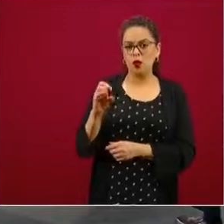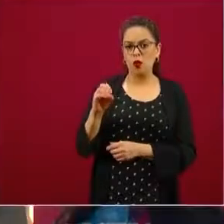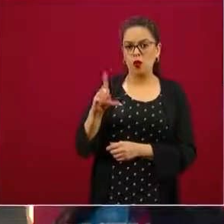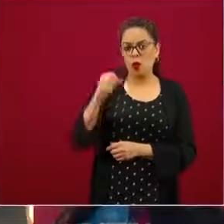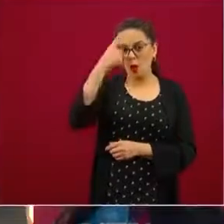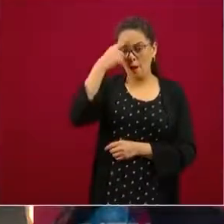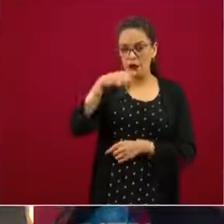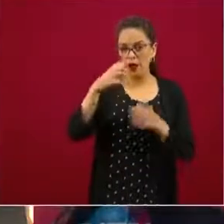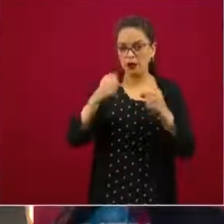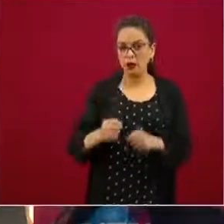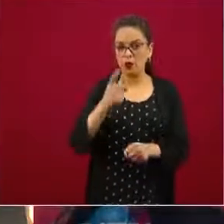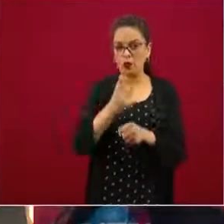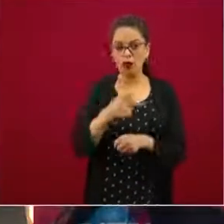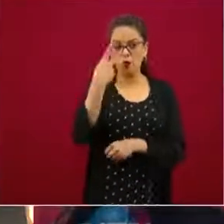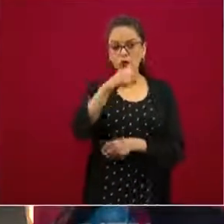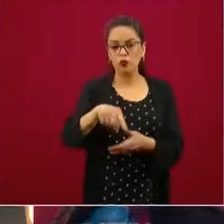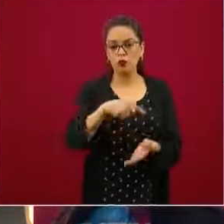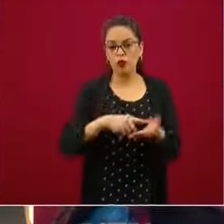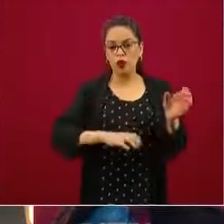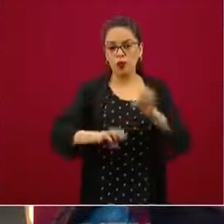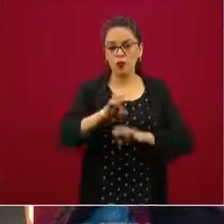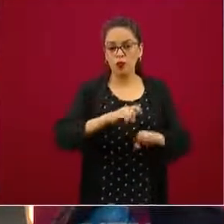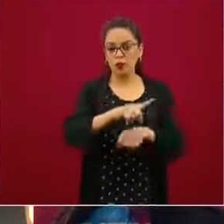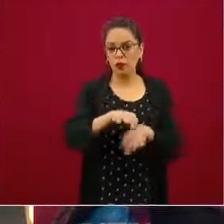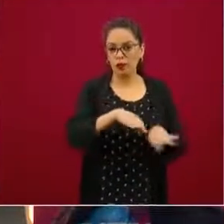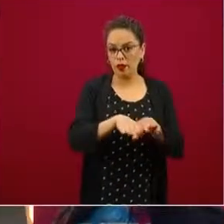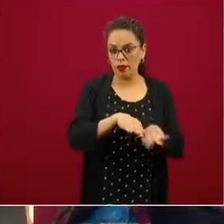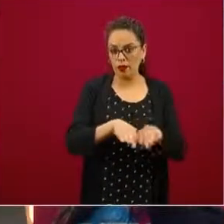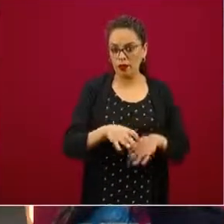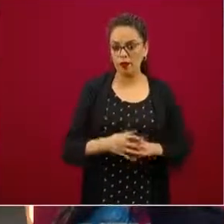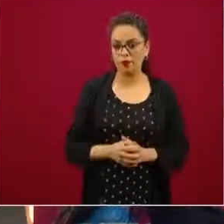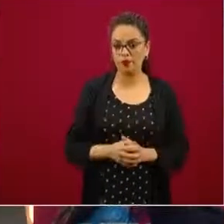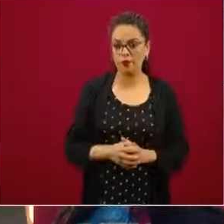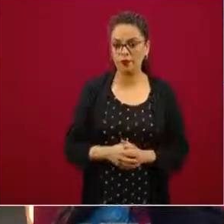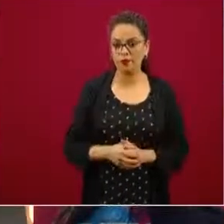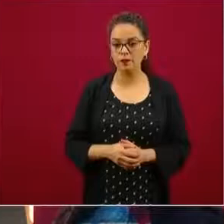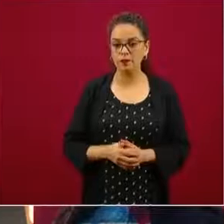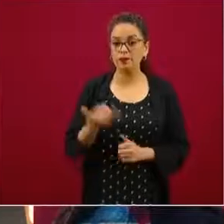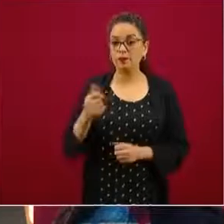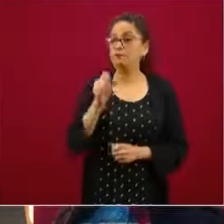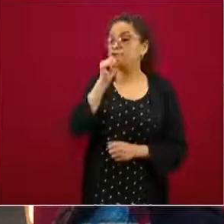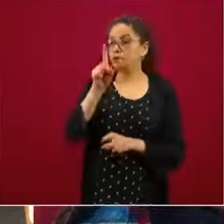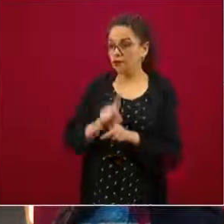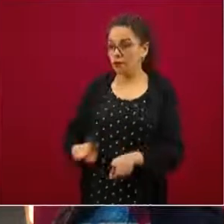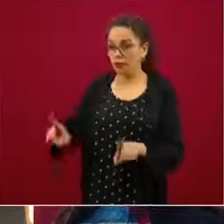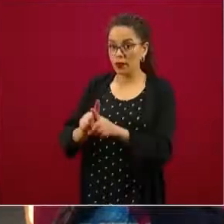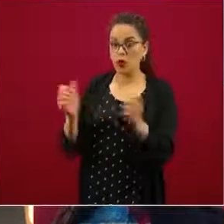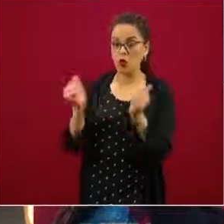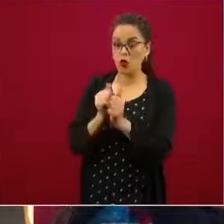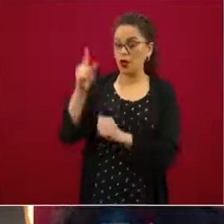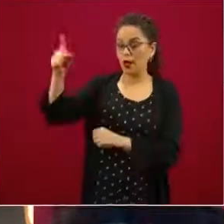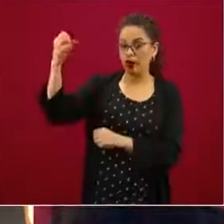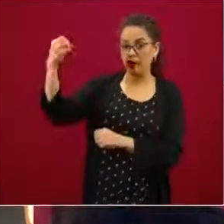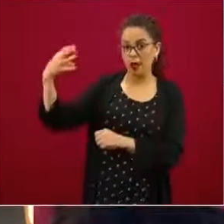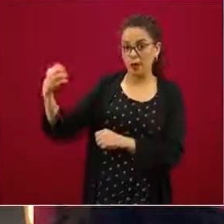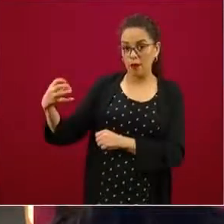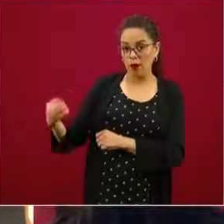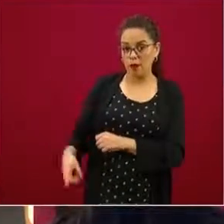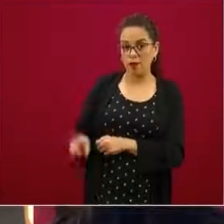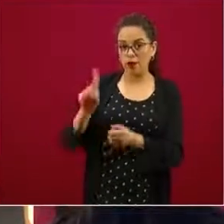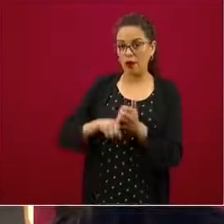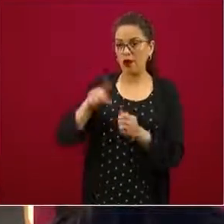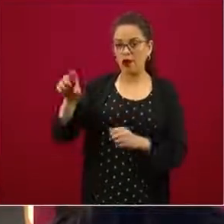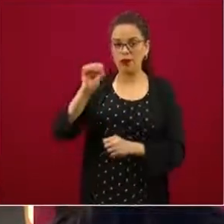trabajo. Esto para las esenciales originales, y también irlo haciendo ya con el semáforo de la Secretaría de